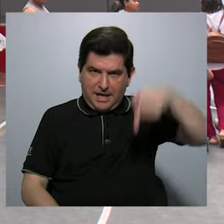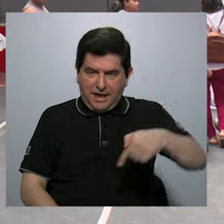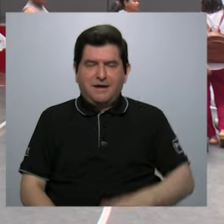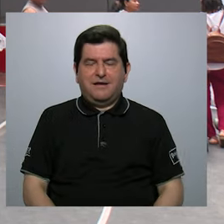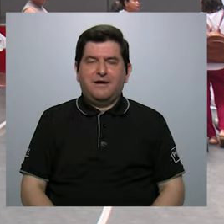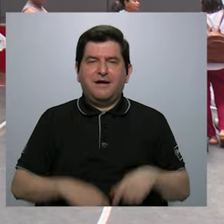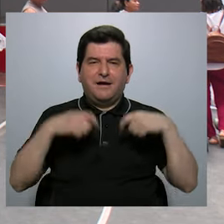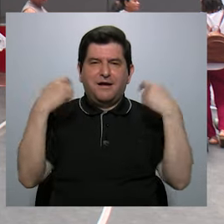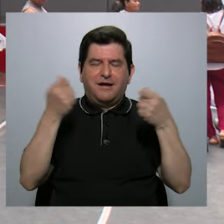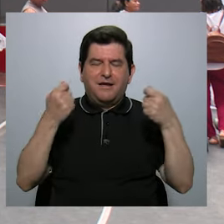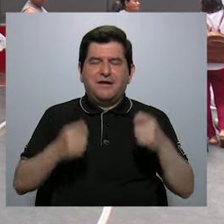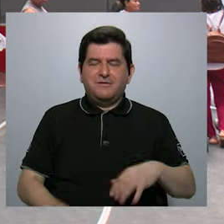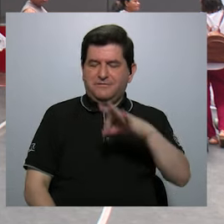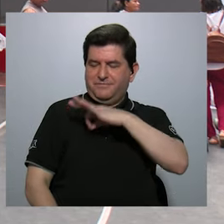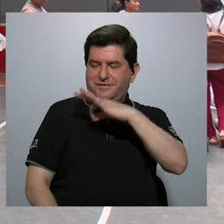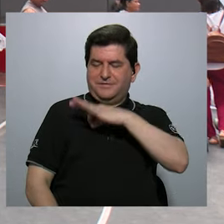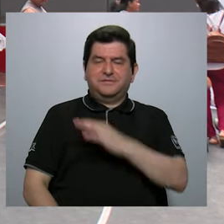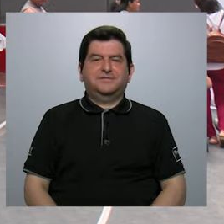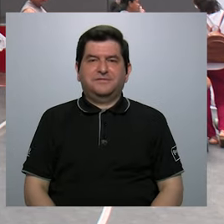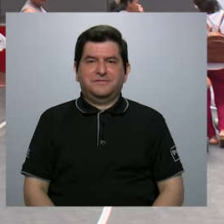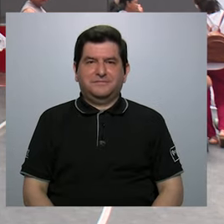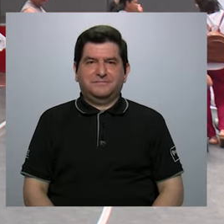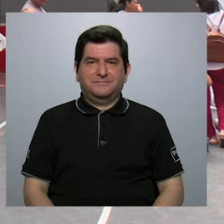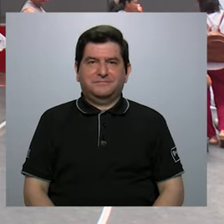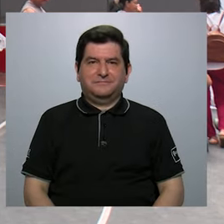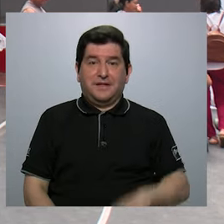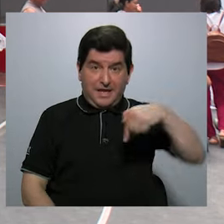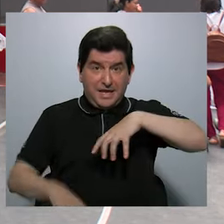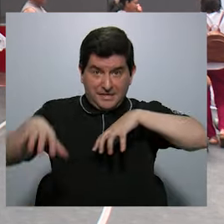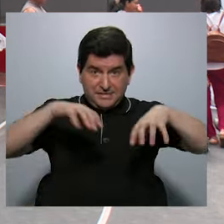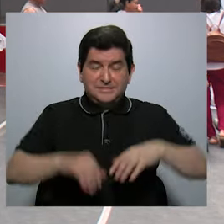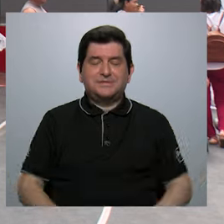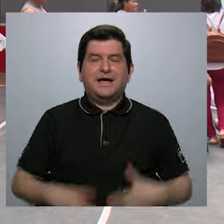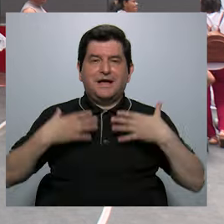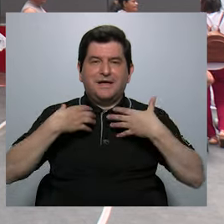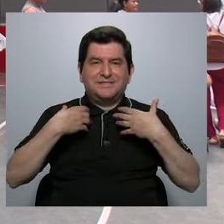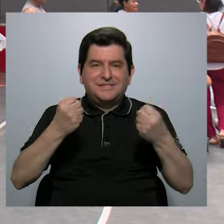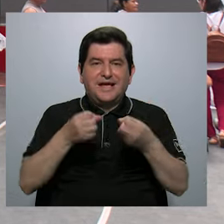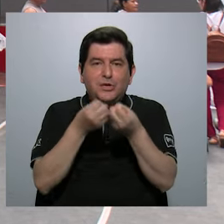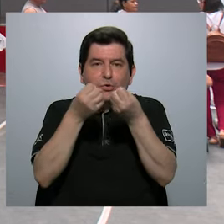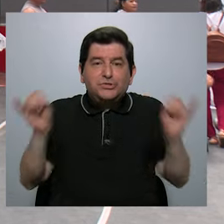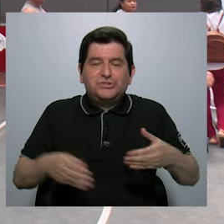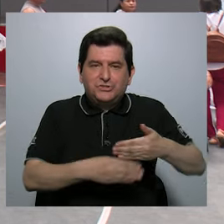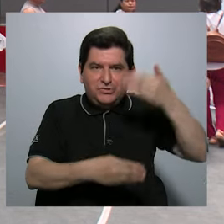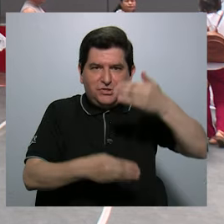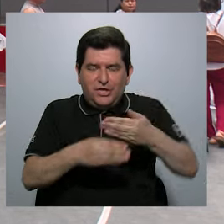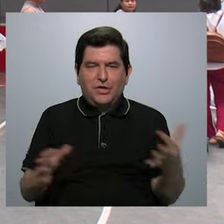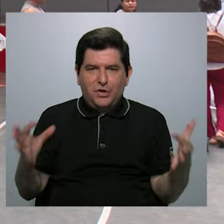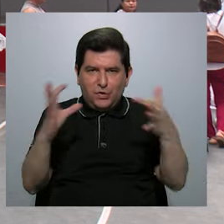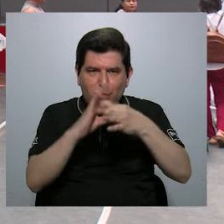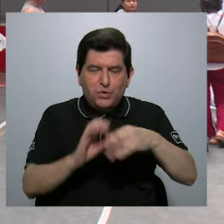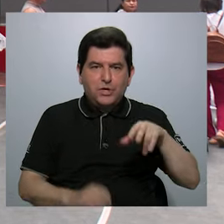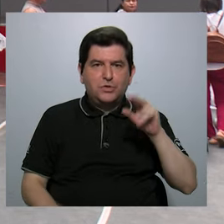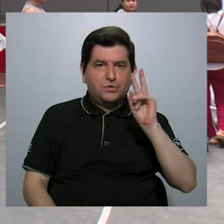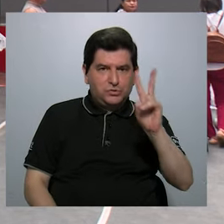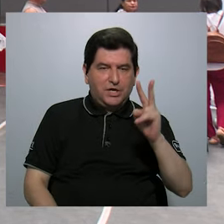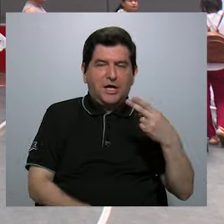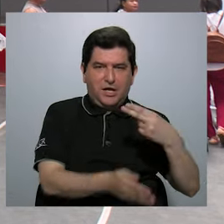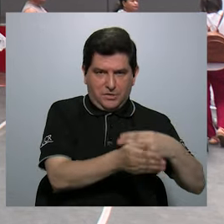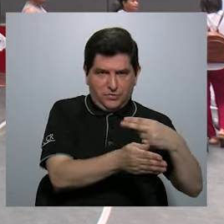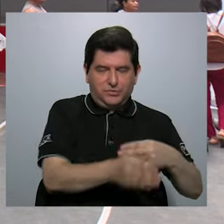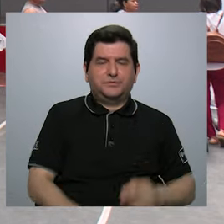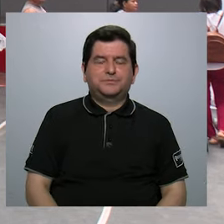este Festival del Bienestar, en esta actividad de Salud Sin Paredes, hemos enlazado con dos